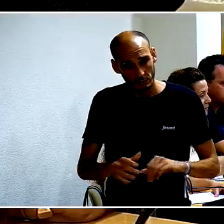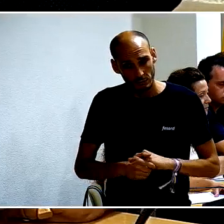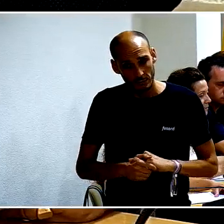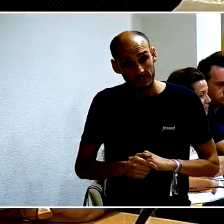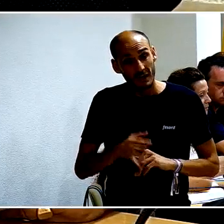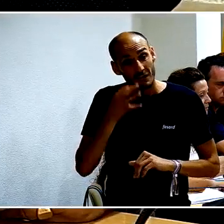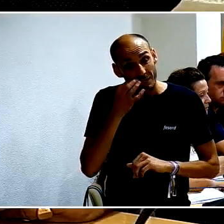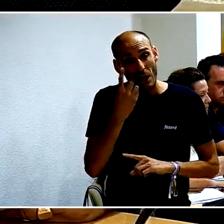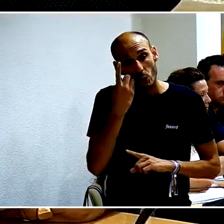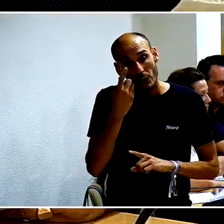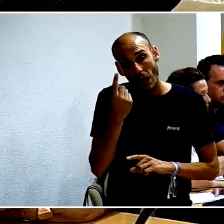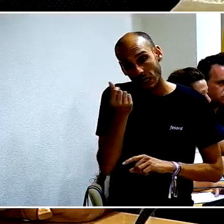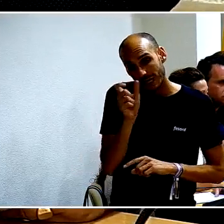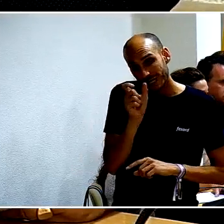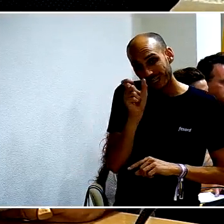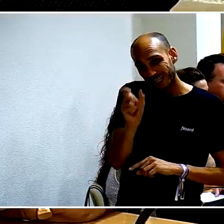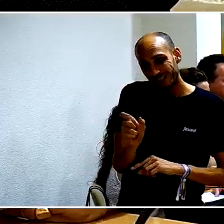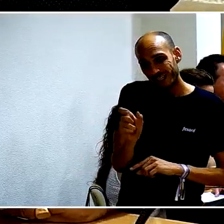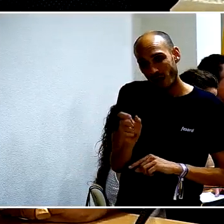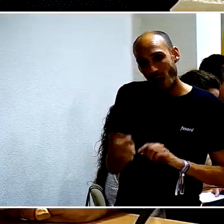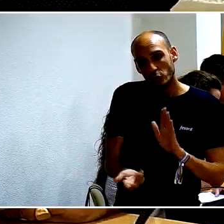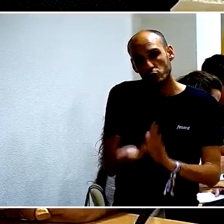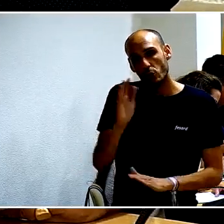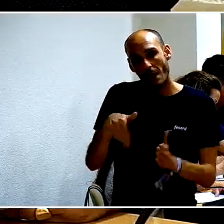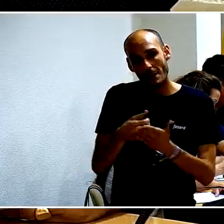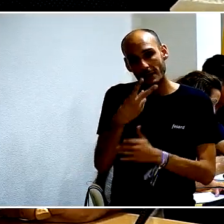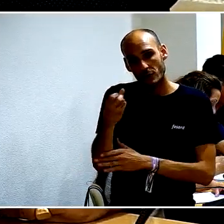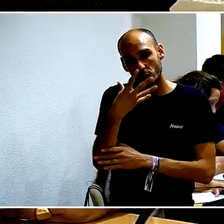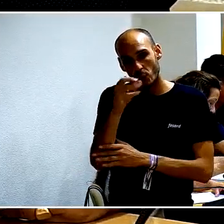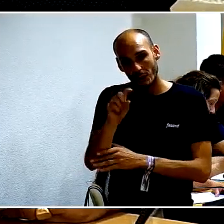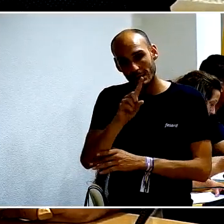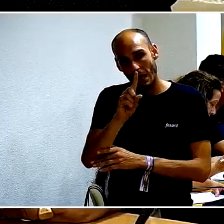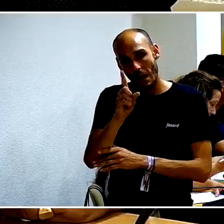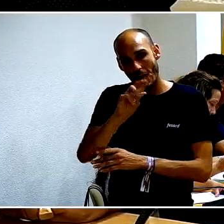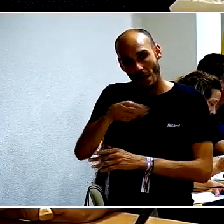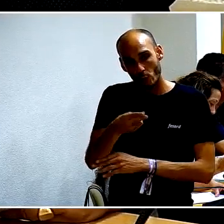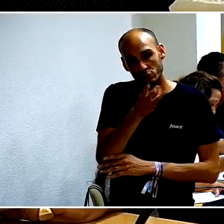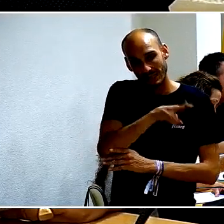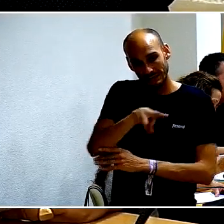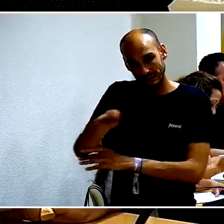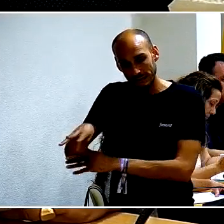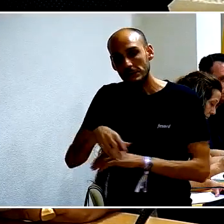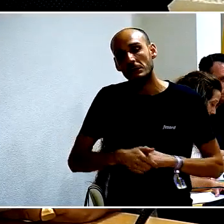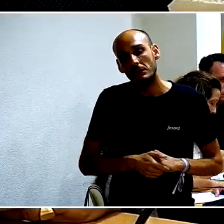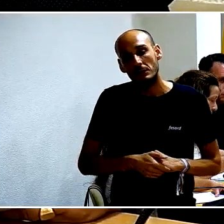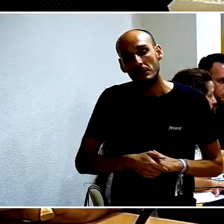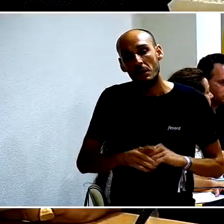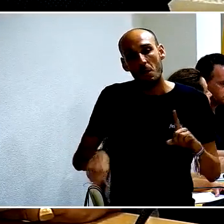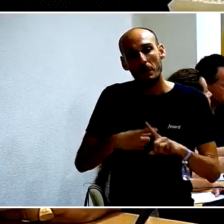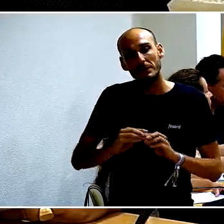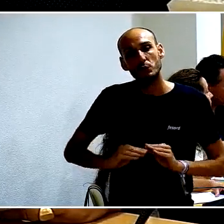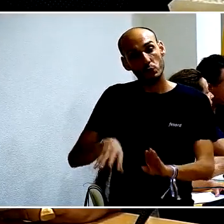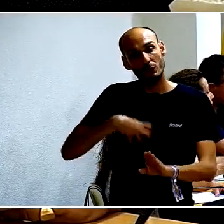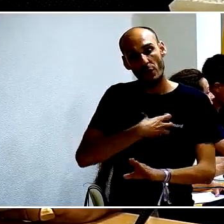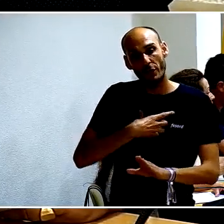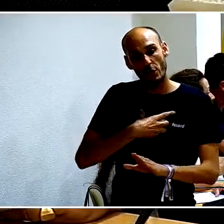salvo la cuantía que aumenta a 250 euros trimestrales y se concretan las funciones a desarrollar, el